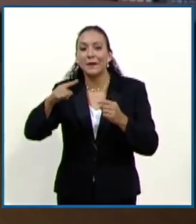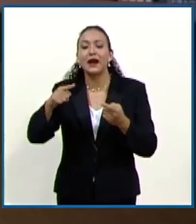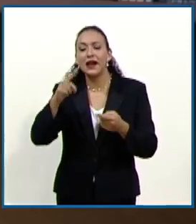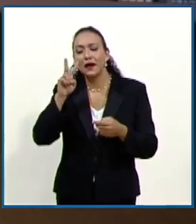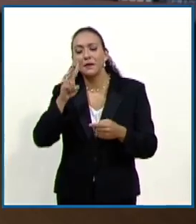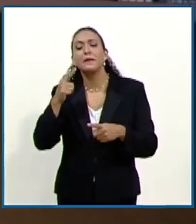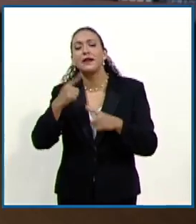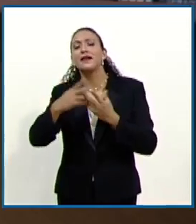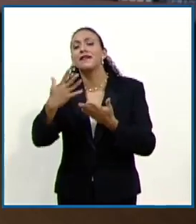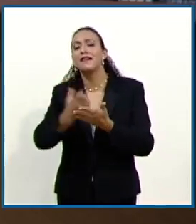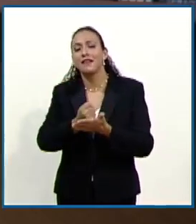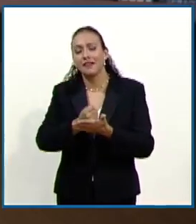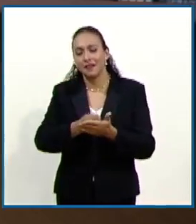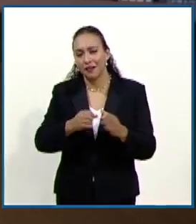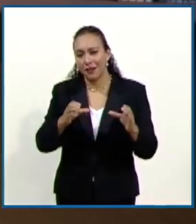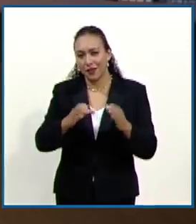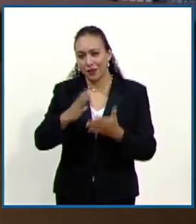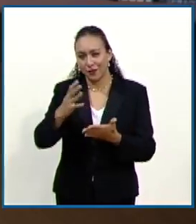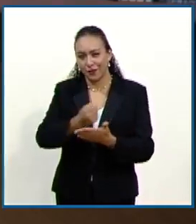elección presidencial.